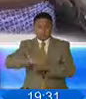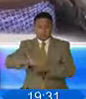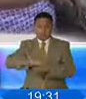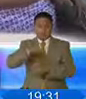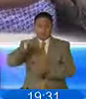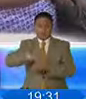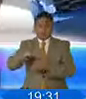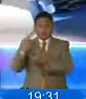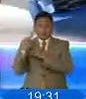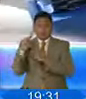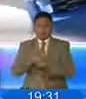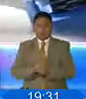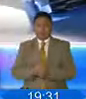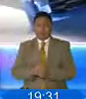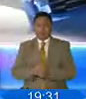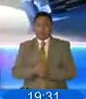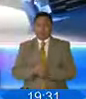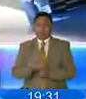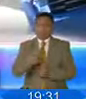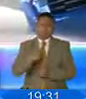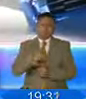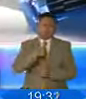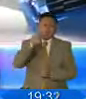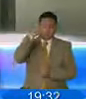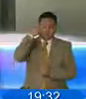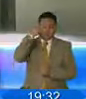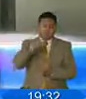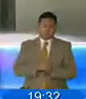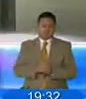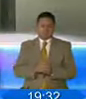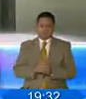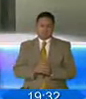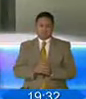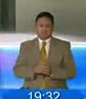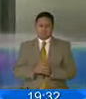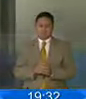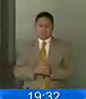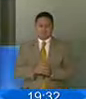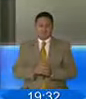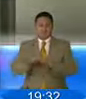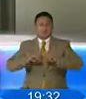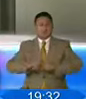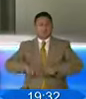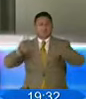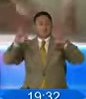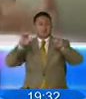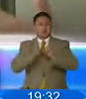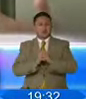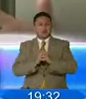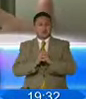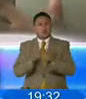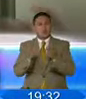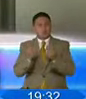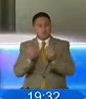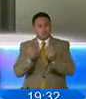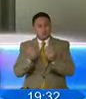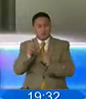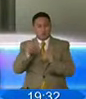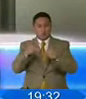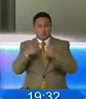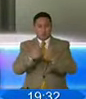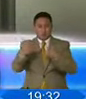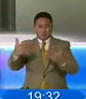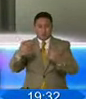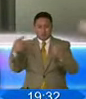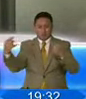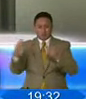de ecuatorianos. Yo creo que no, yo creo que es más este tema, que hubo mucha dispersión entre los partidos de